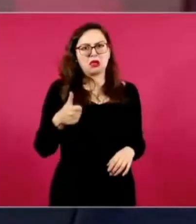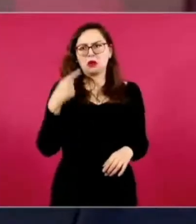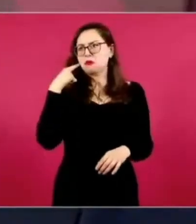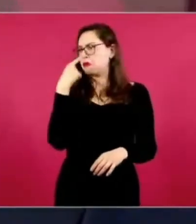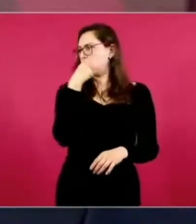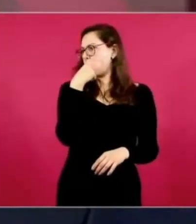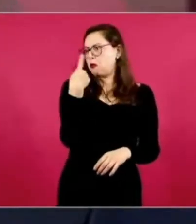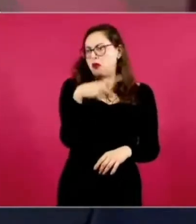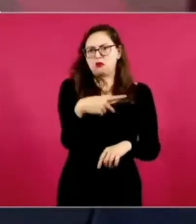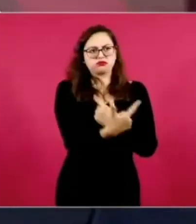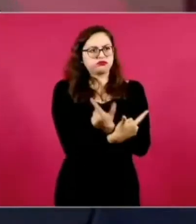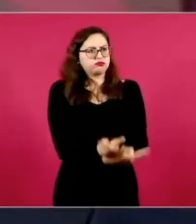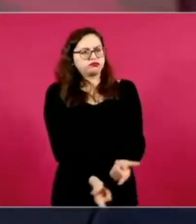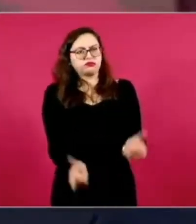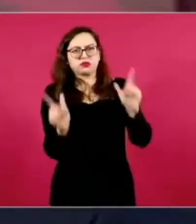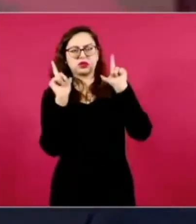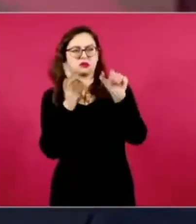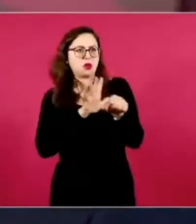para